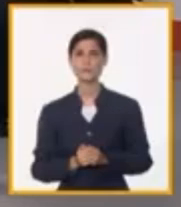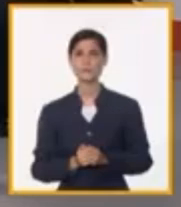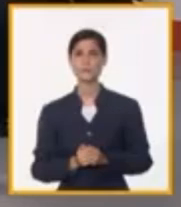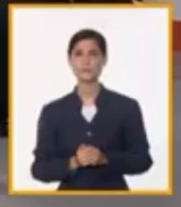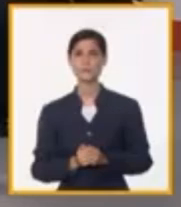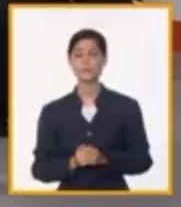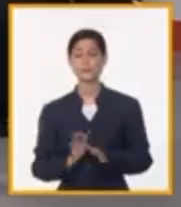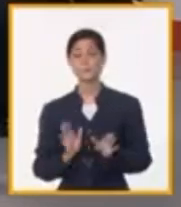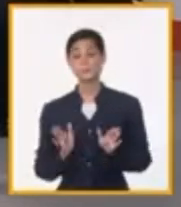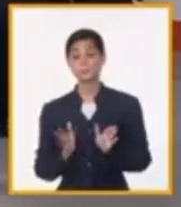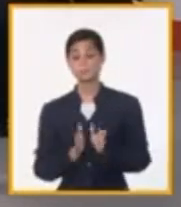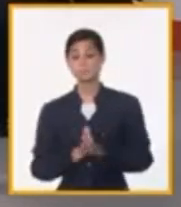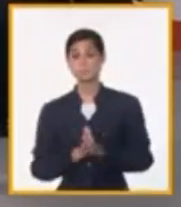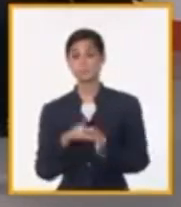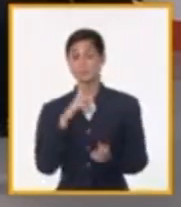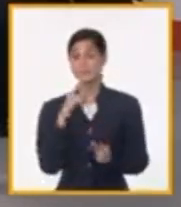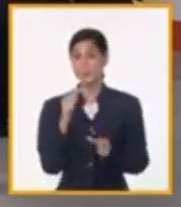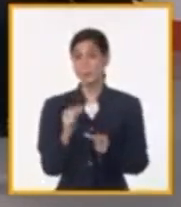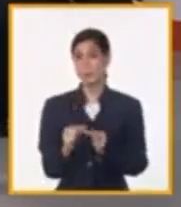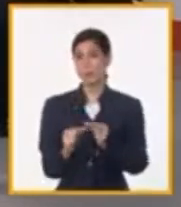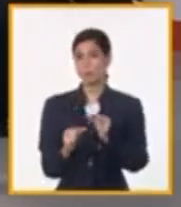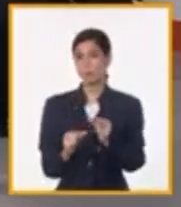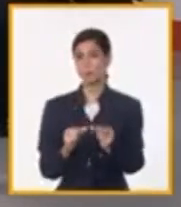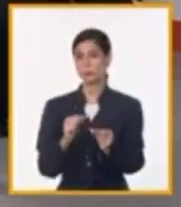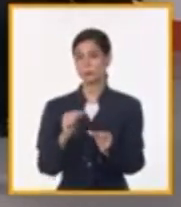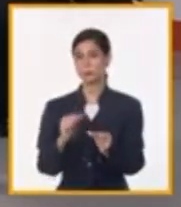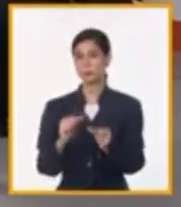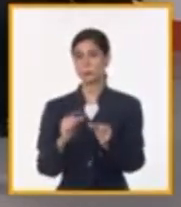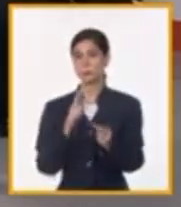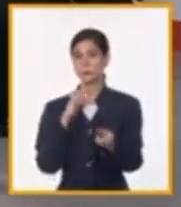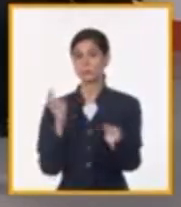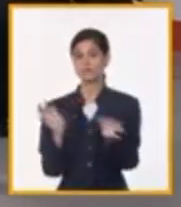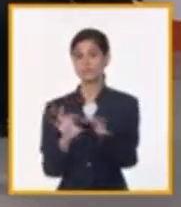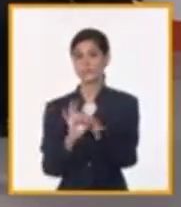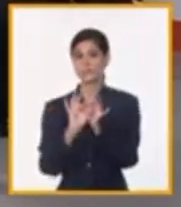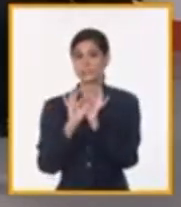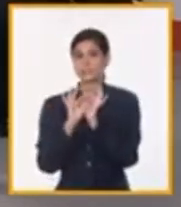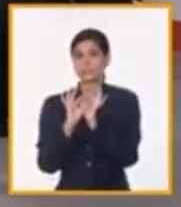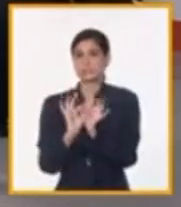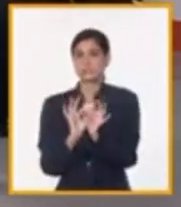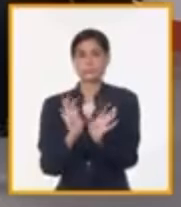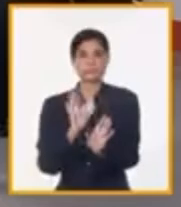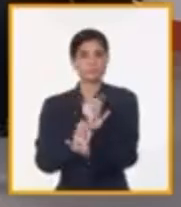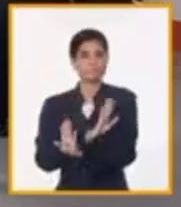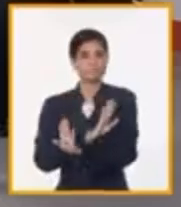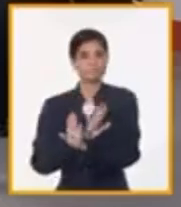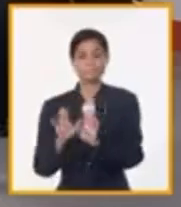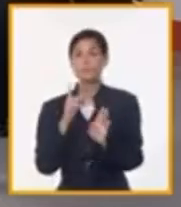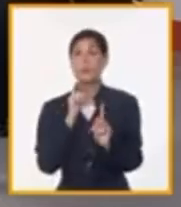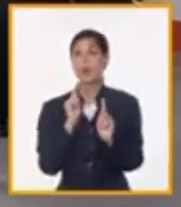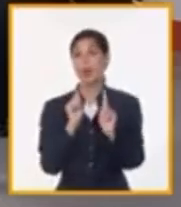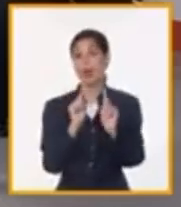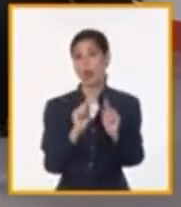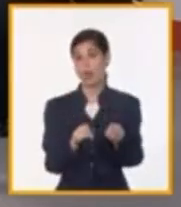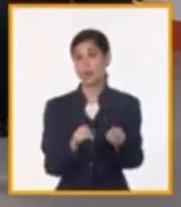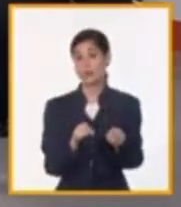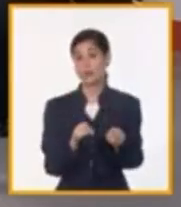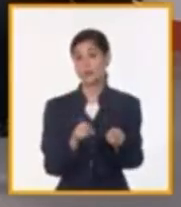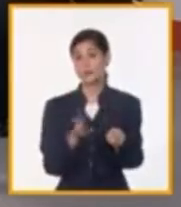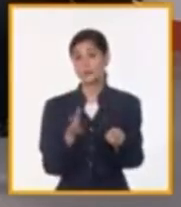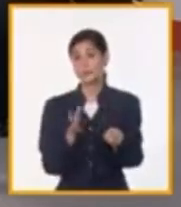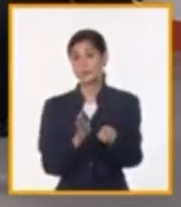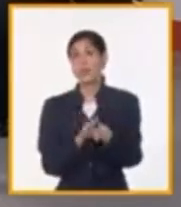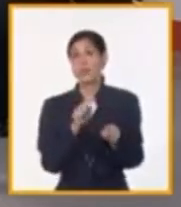acontecimientos se van de se van deteriorando de una manera eh realmente